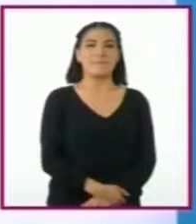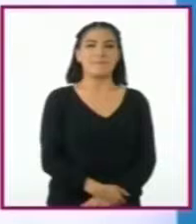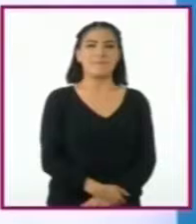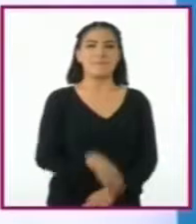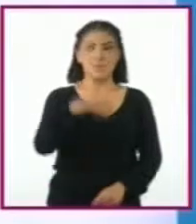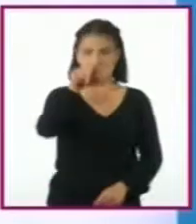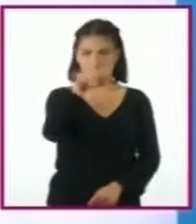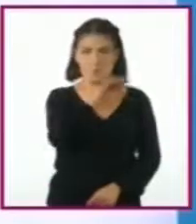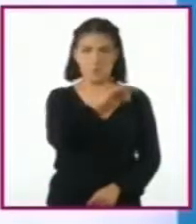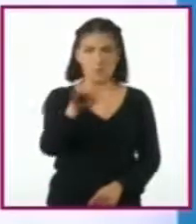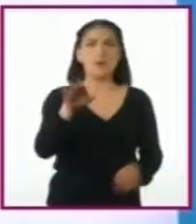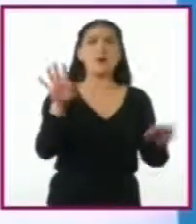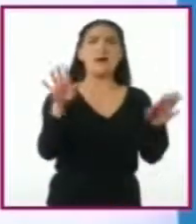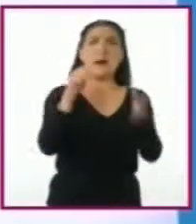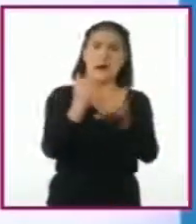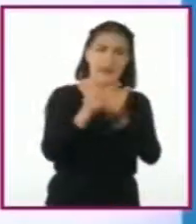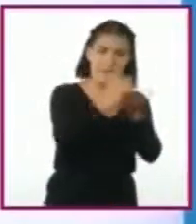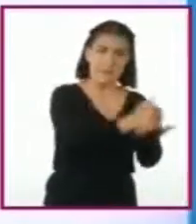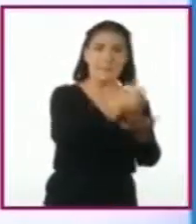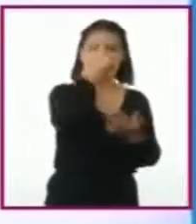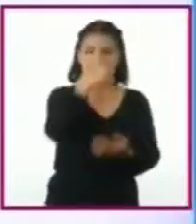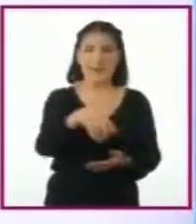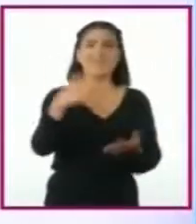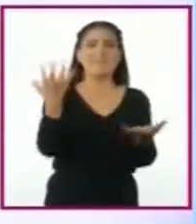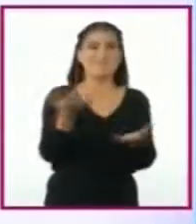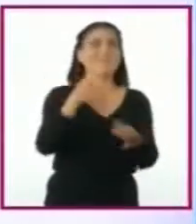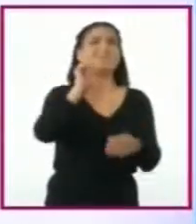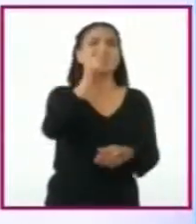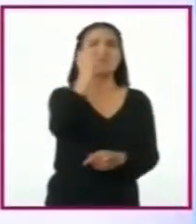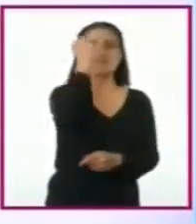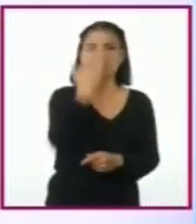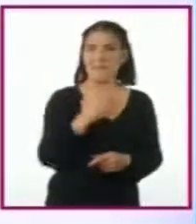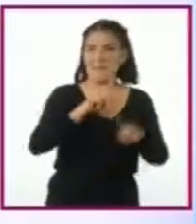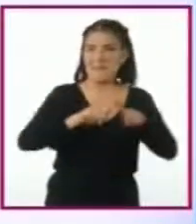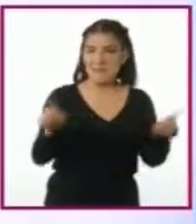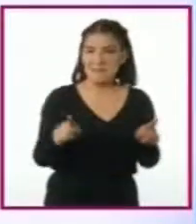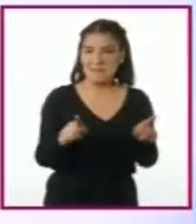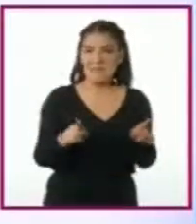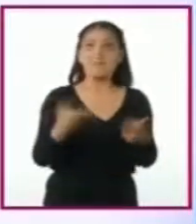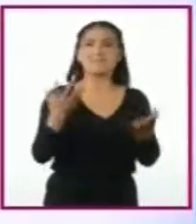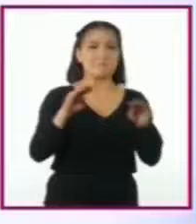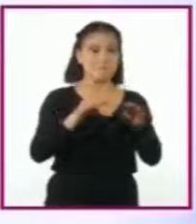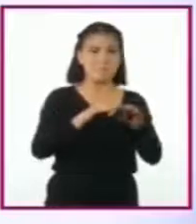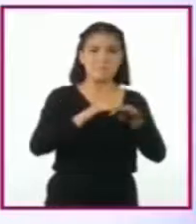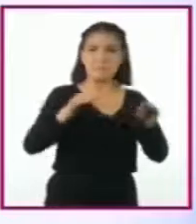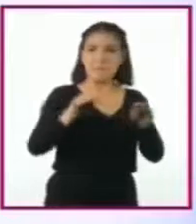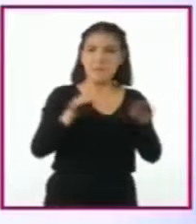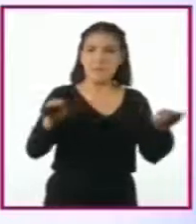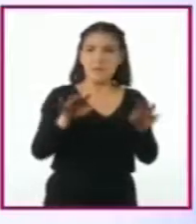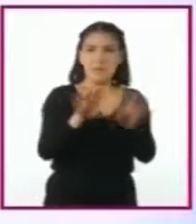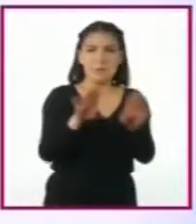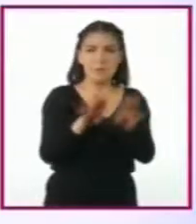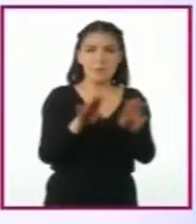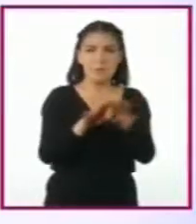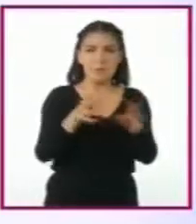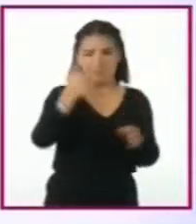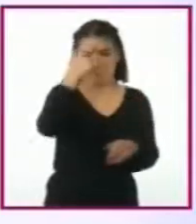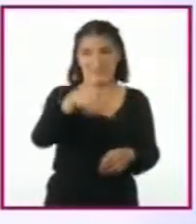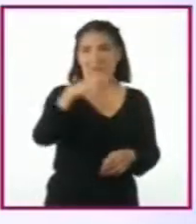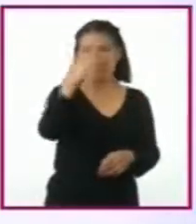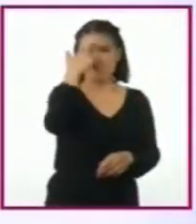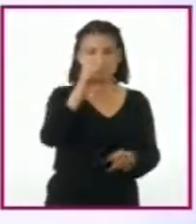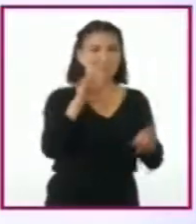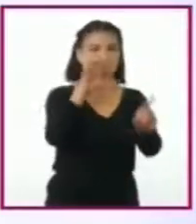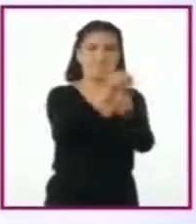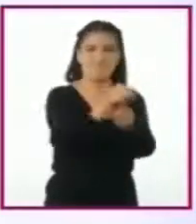¿Podrían ayudarla a saber por qué la imagen es diferente? ¿Qué tiene que hacer con las mediciones para encontrar alguna razón matemática